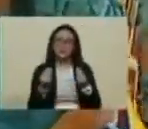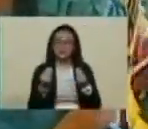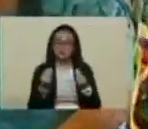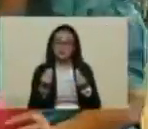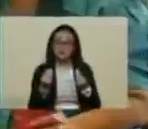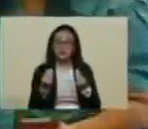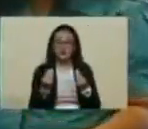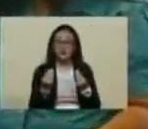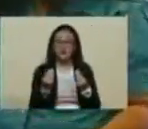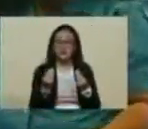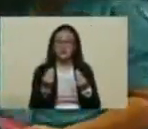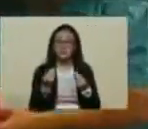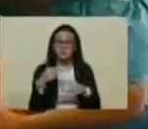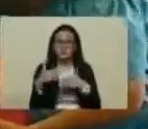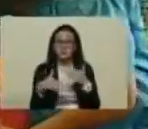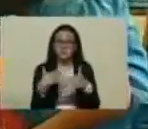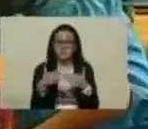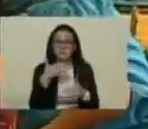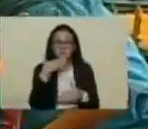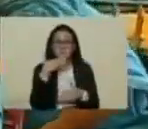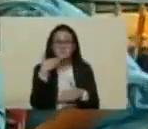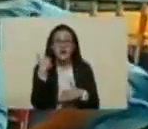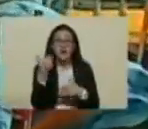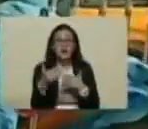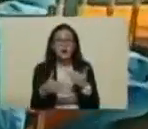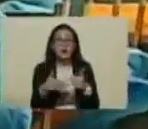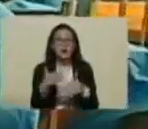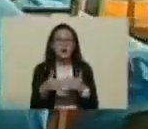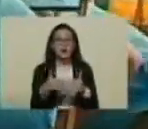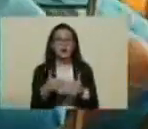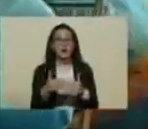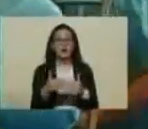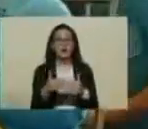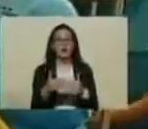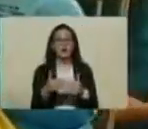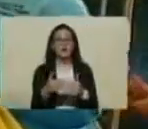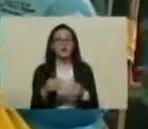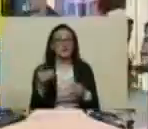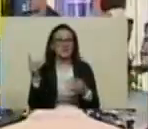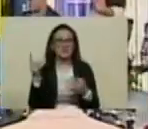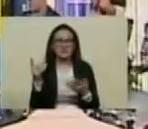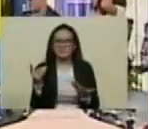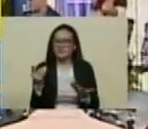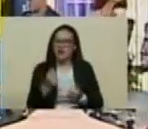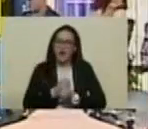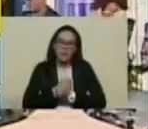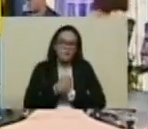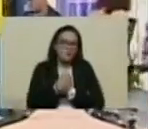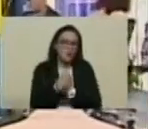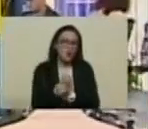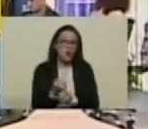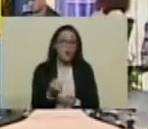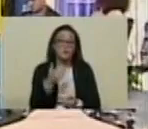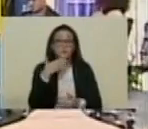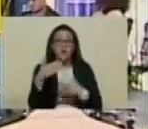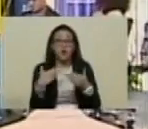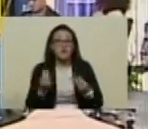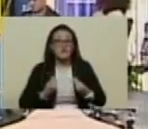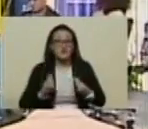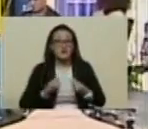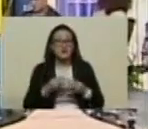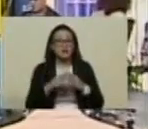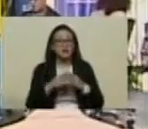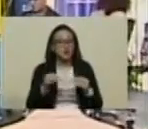y para ir mejorando cada vez más con detalle y con amor la calidad de vida de